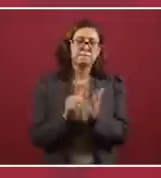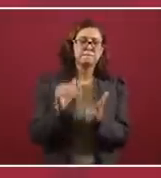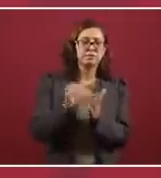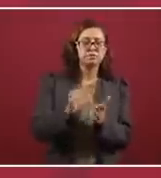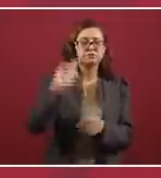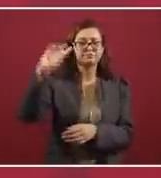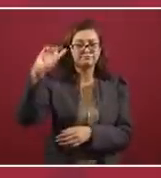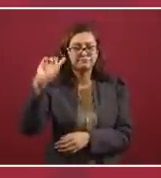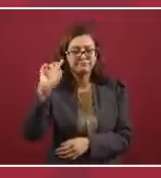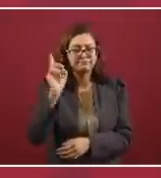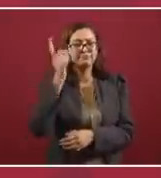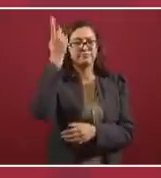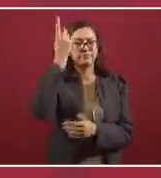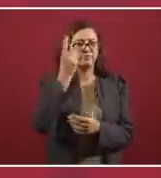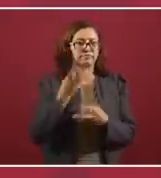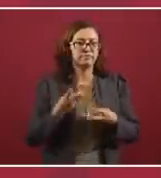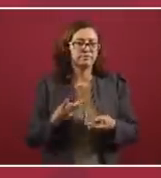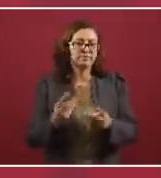4,500 millones de dólares,